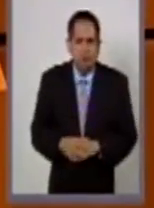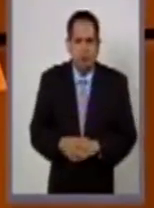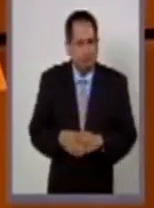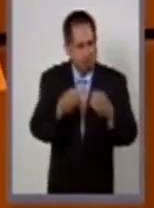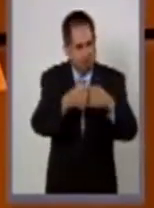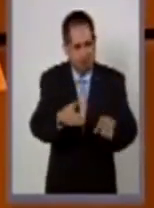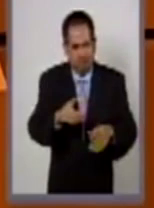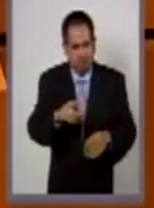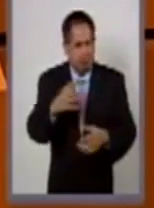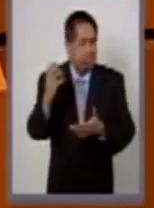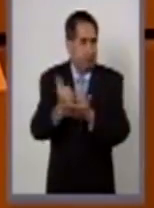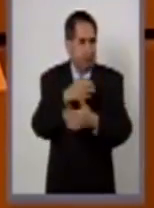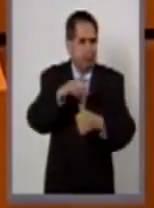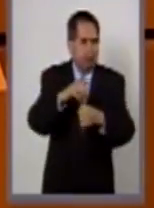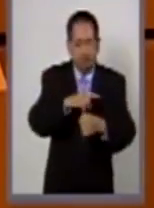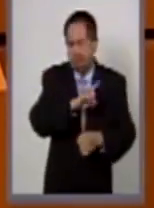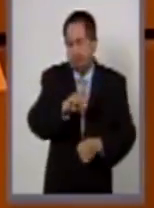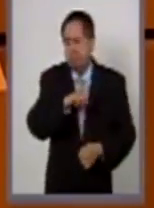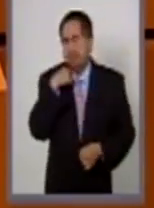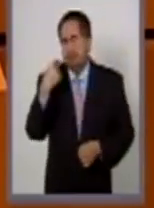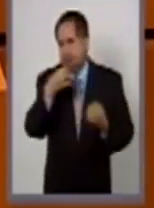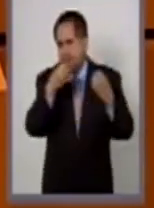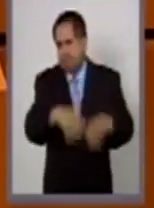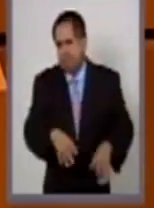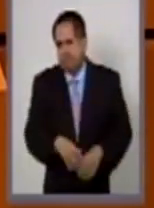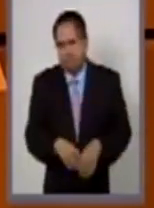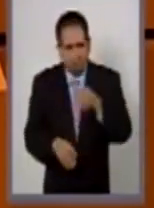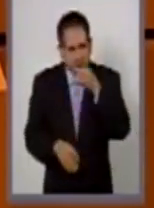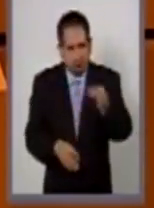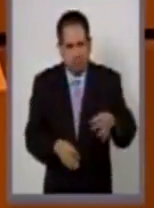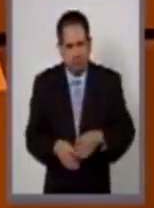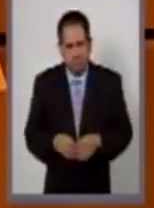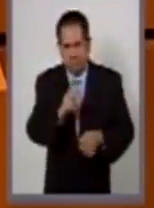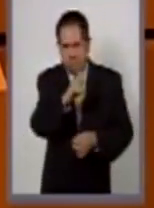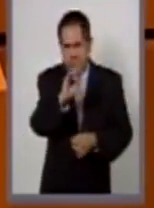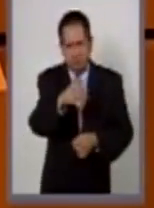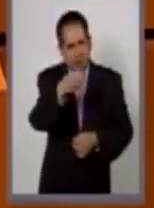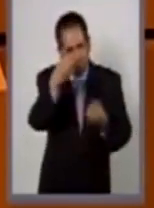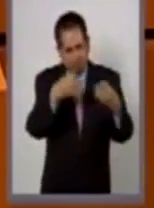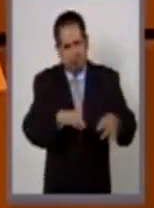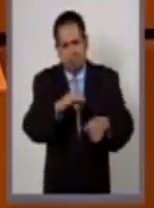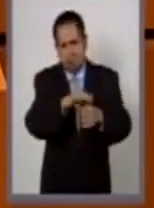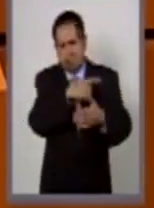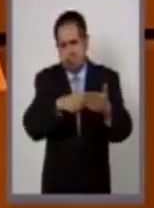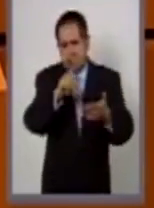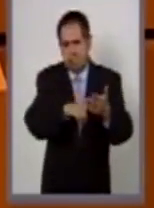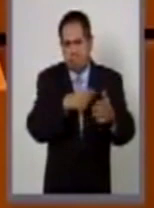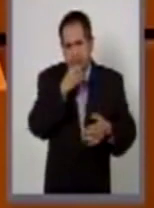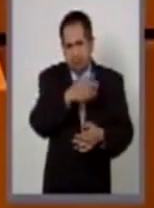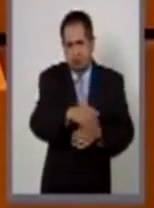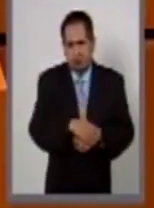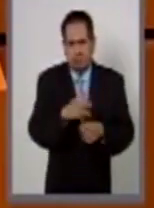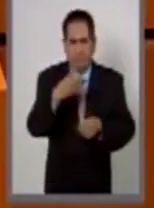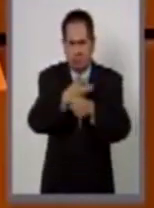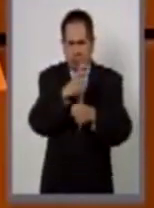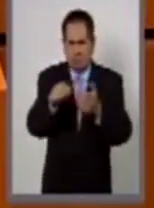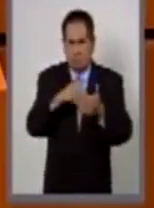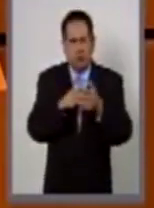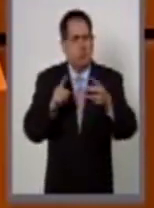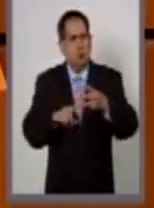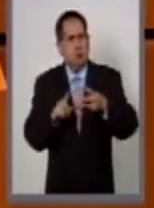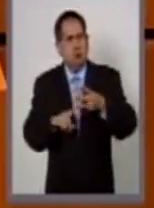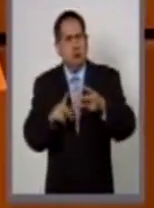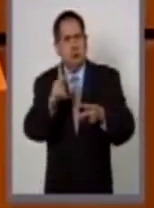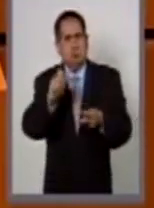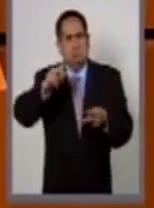la elección. Y precisamente van a perder la elección el PRI, que está en tercer lugar.